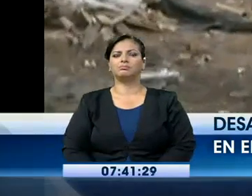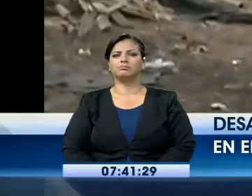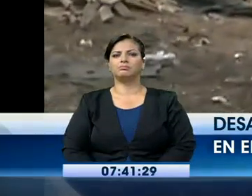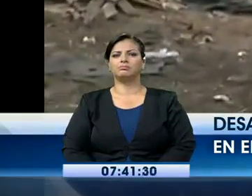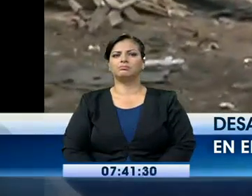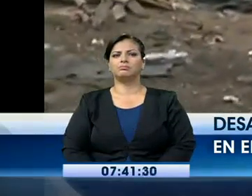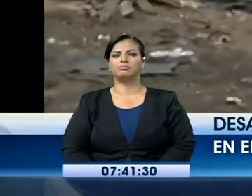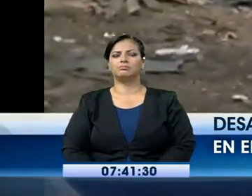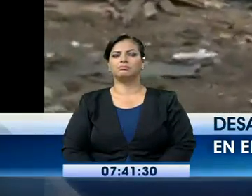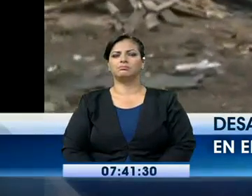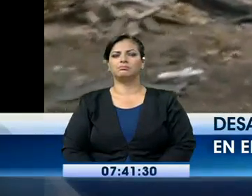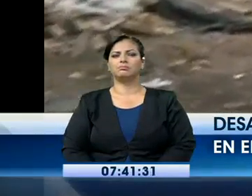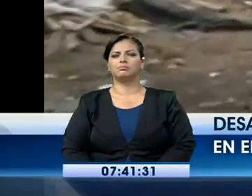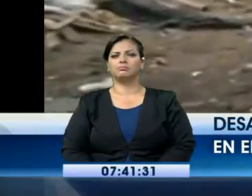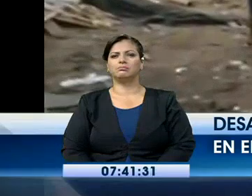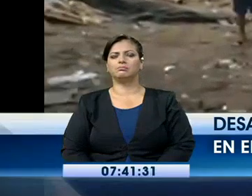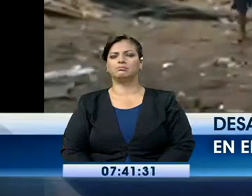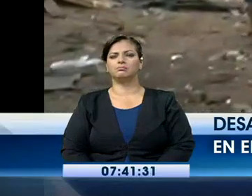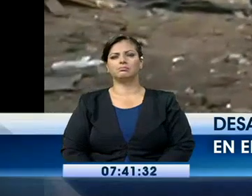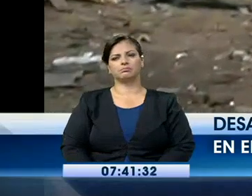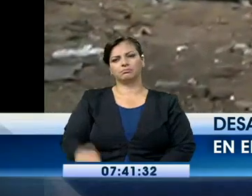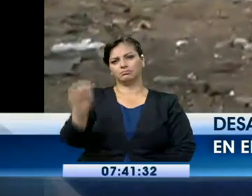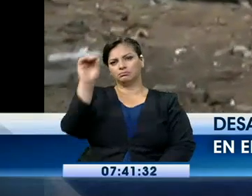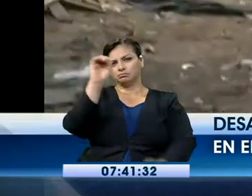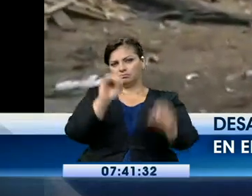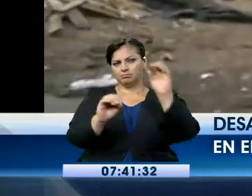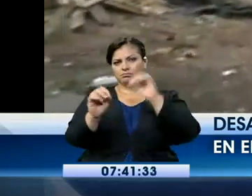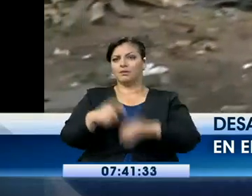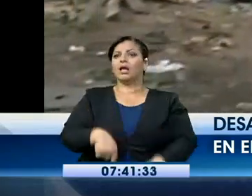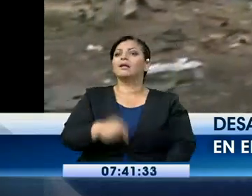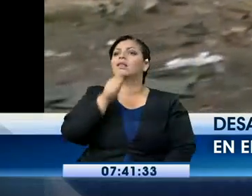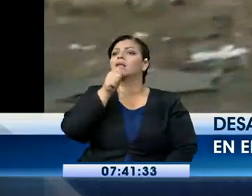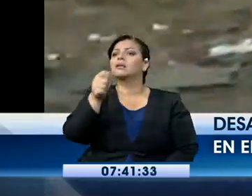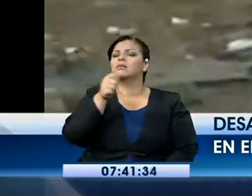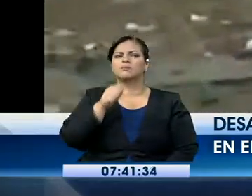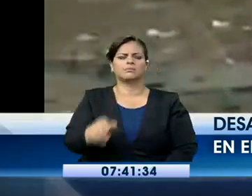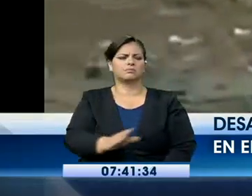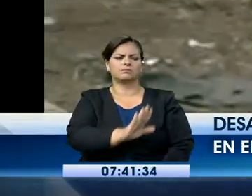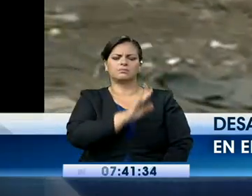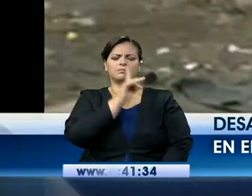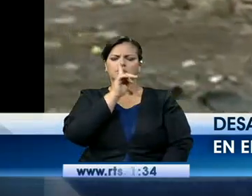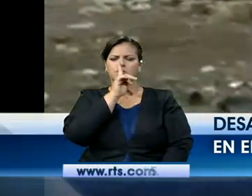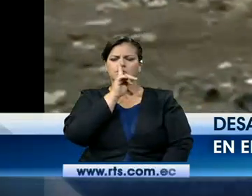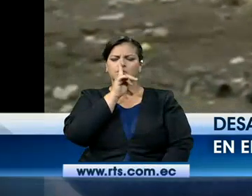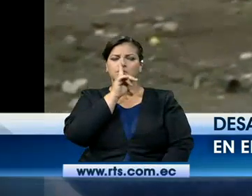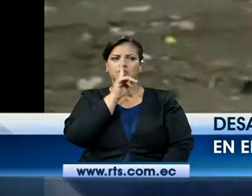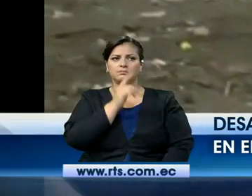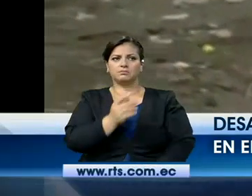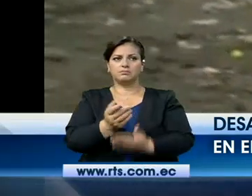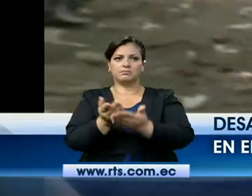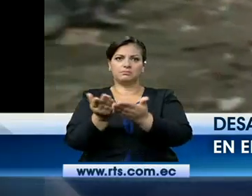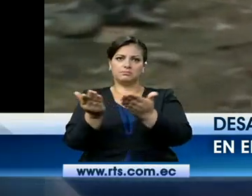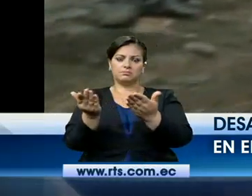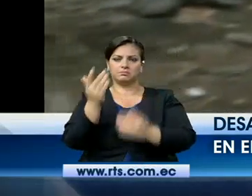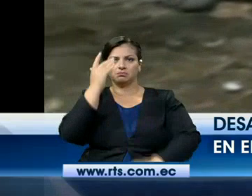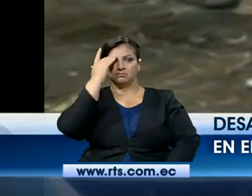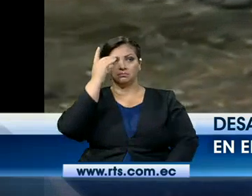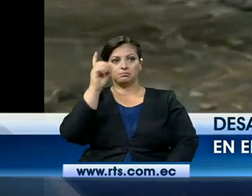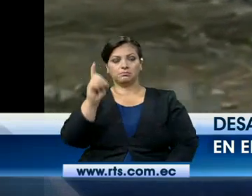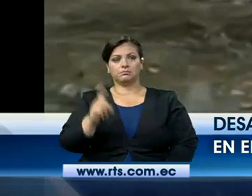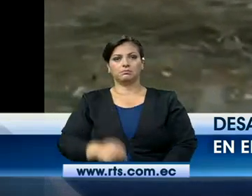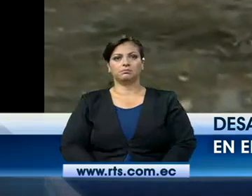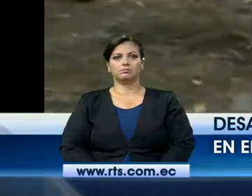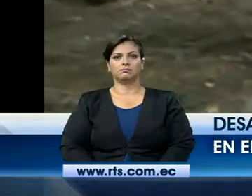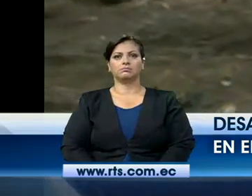sus viviendas. Ahí estamos observando, muchos de ellos prefieren no hablar, prefieren quedarse callados. Los pocos que han tratado de,